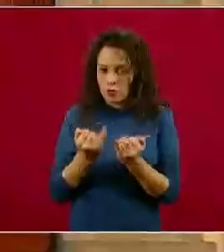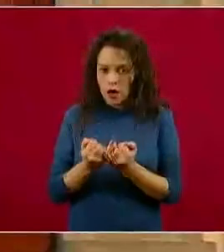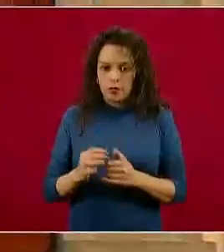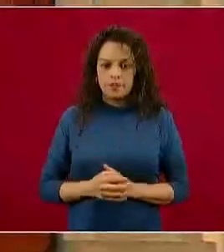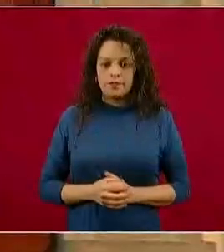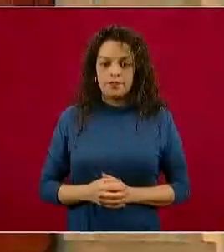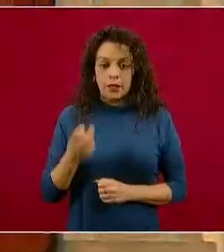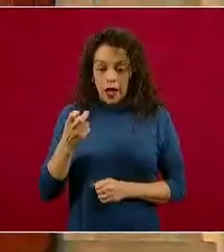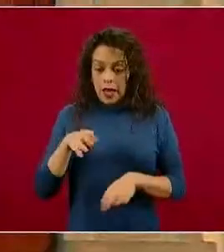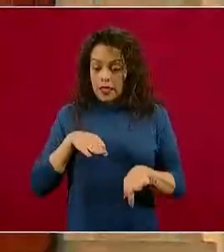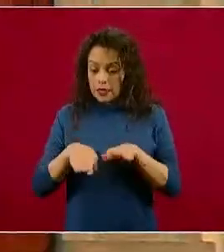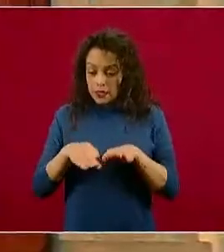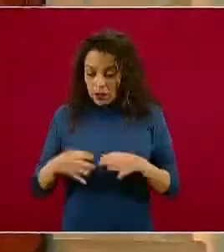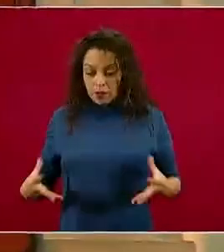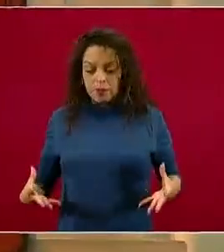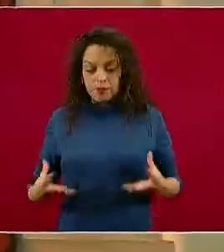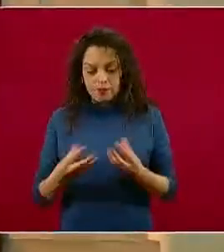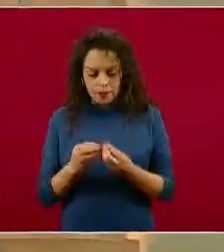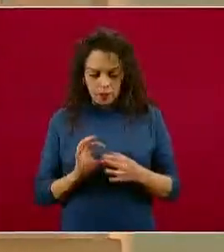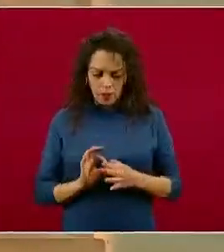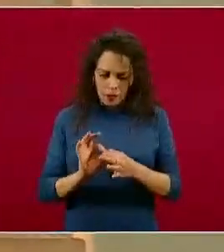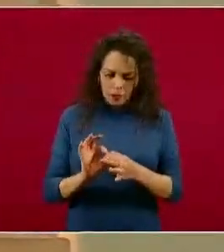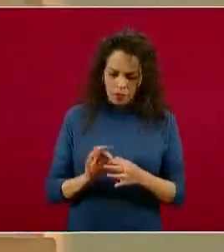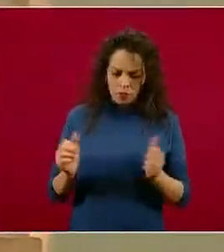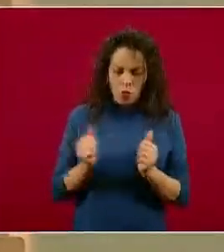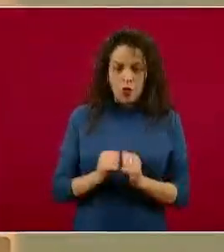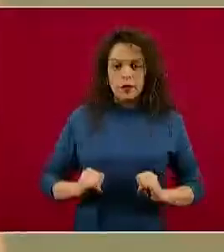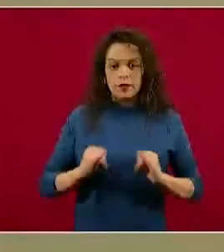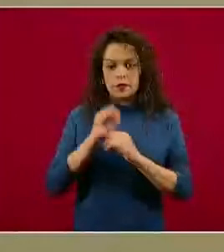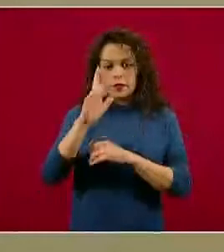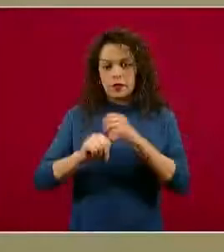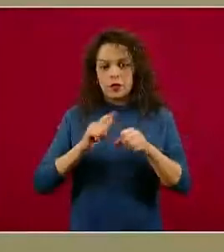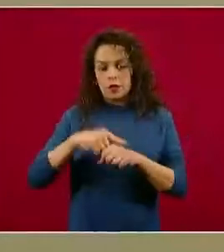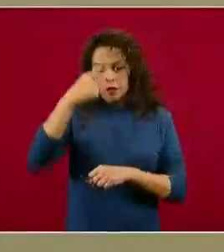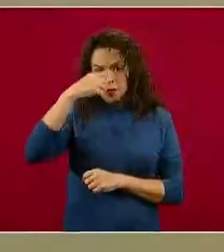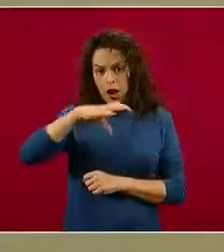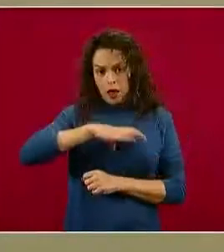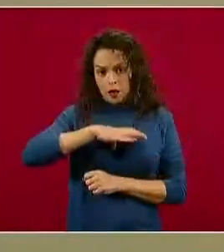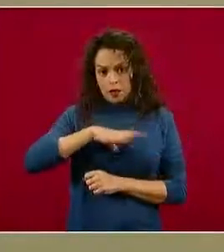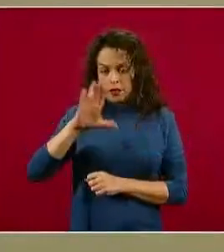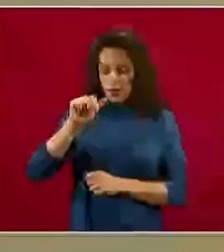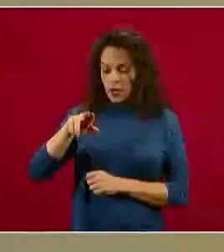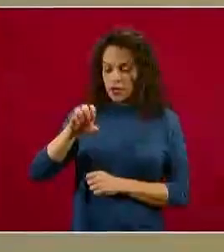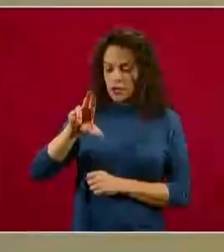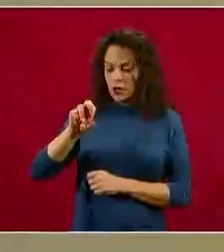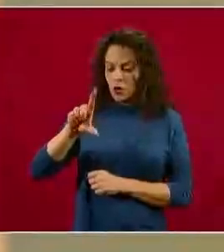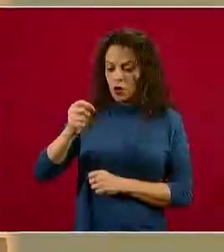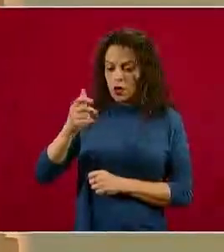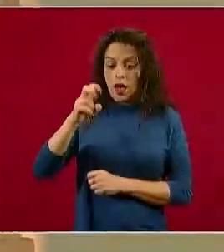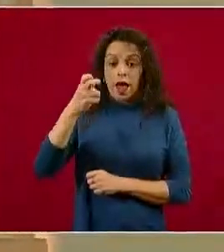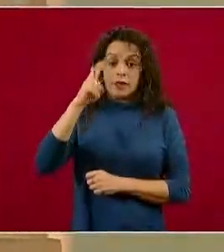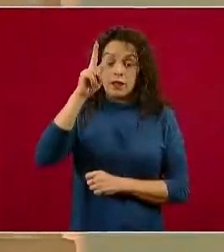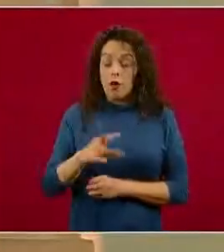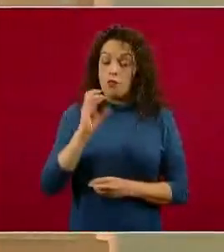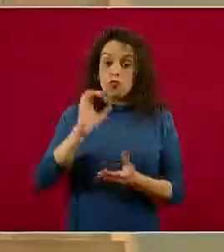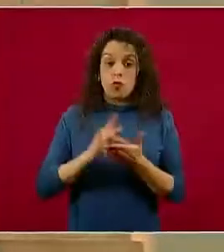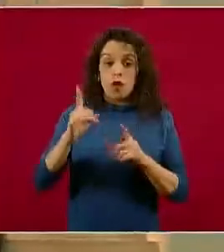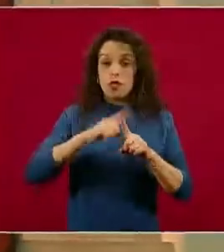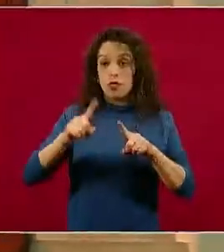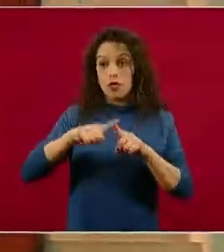inicio trabajamos muy cercanamente con el Instituto Nacional de Cancerología, y aquí mi agradecimiento tanto a los diferentes grupos de expertos que han trabajado